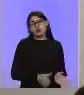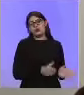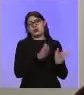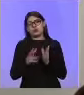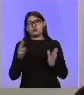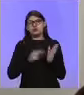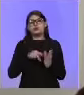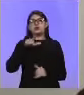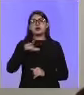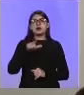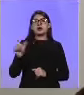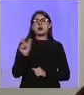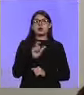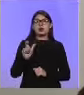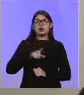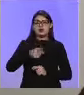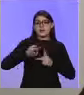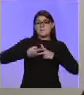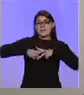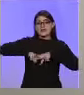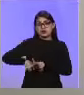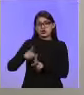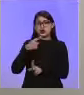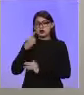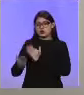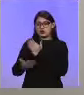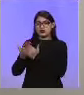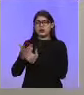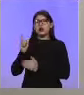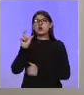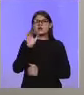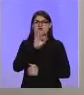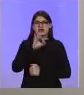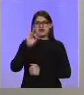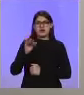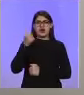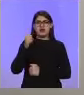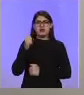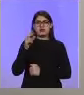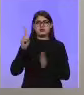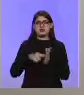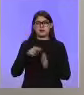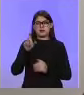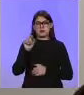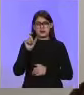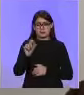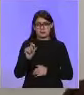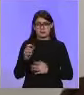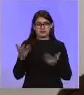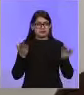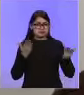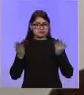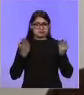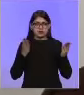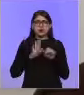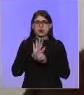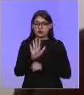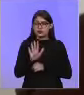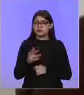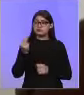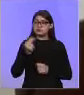2017 aplicable al momento en que se presentó la denuncia, que es en agosto de 2020. Que justamente se tenga que argumentar